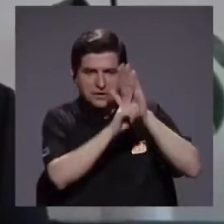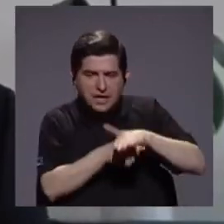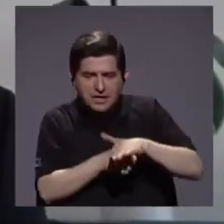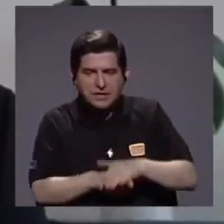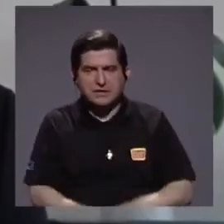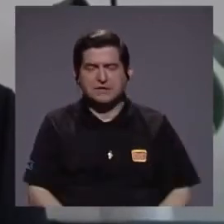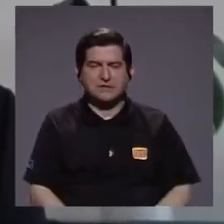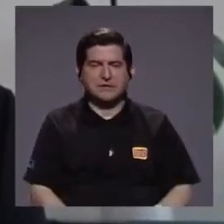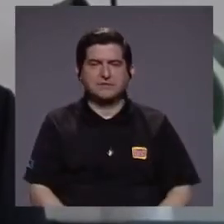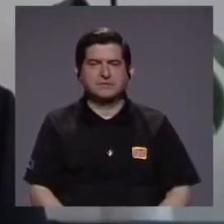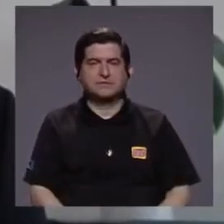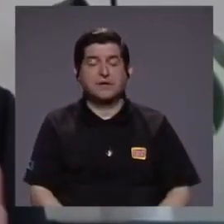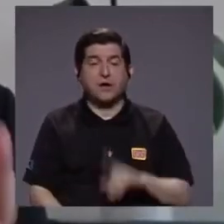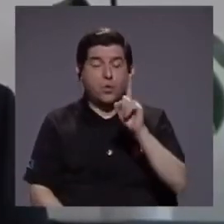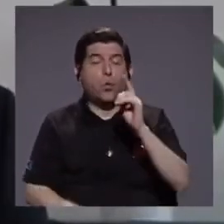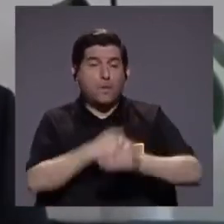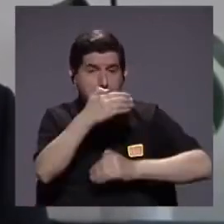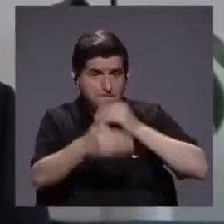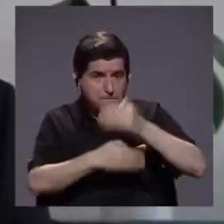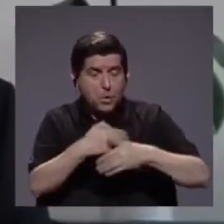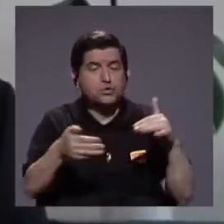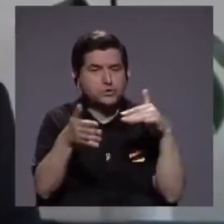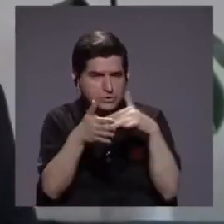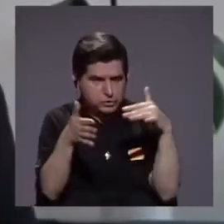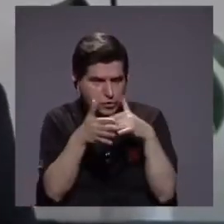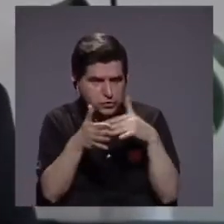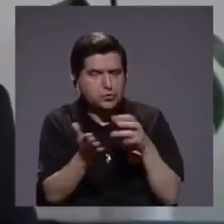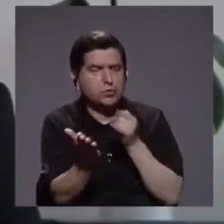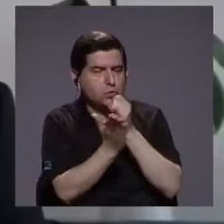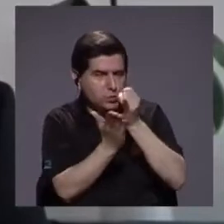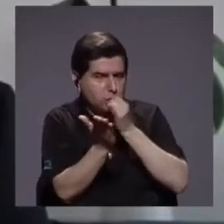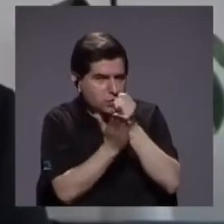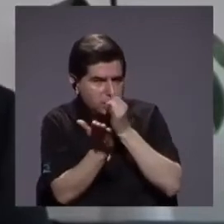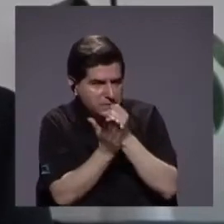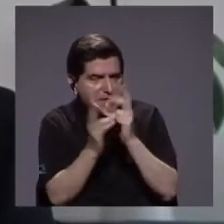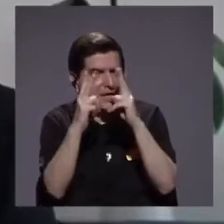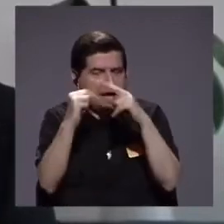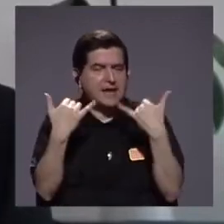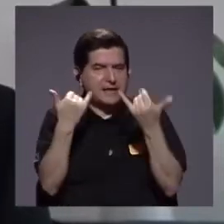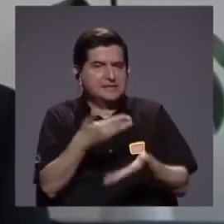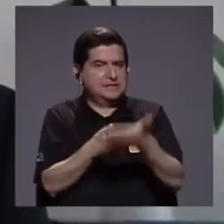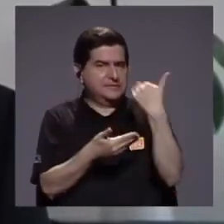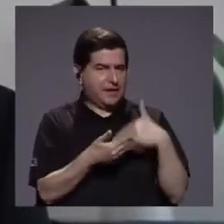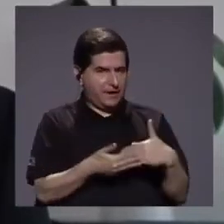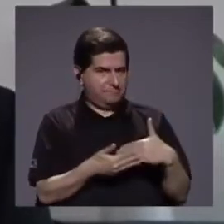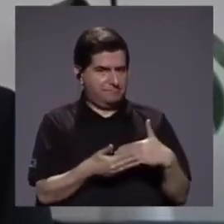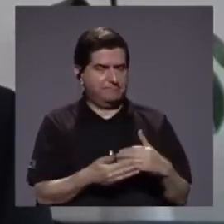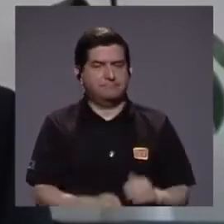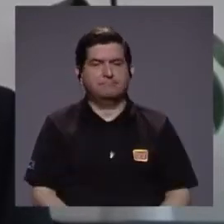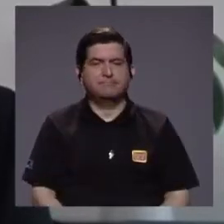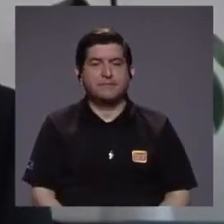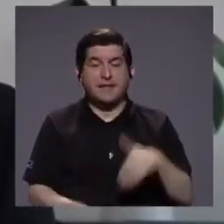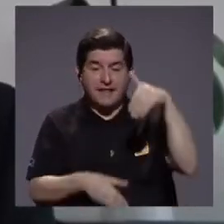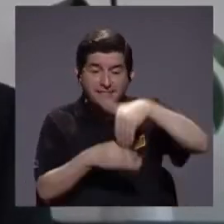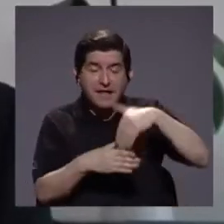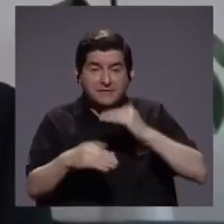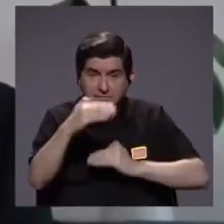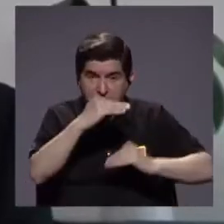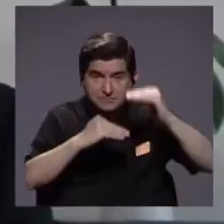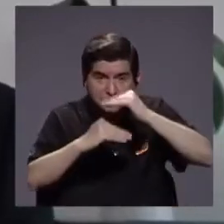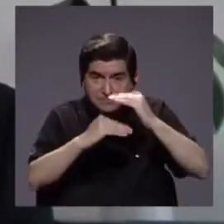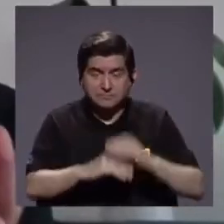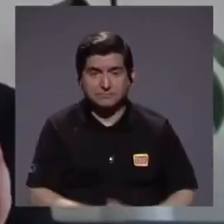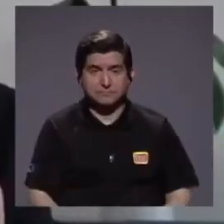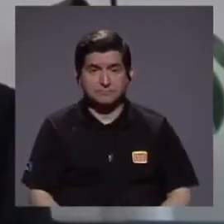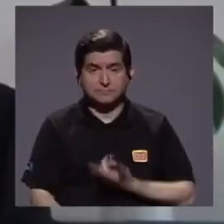porque ha habido un proceso de estudio, de investigación y de análisis. Dentro de la facultad,